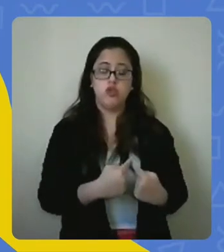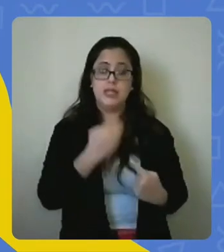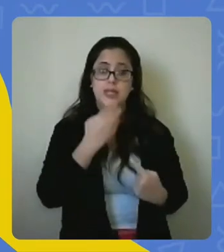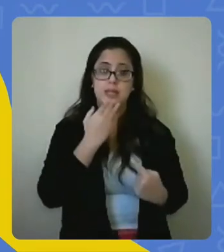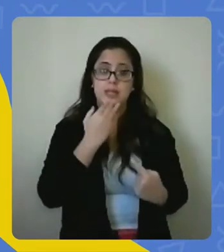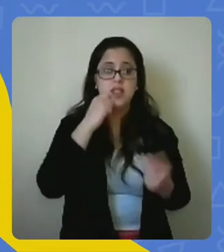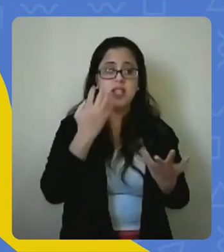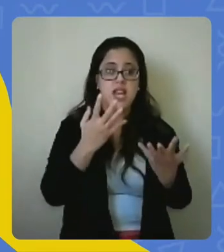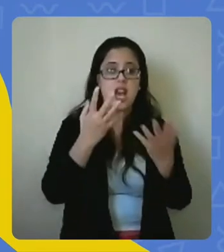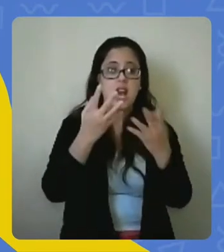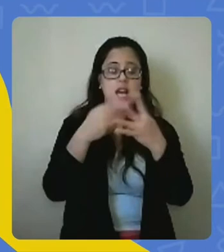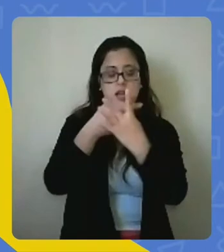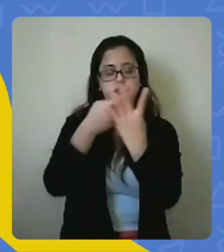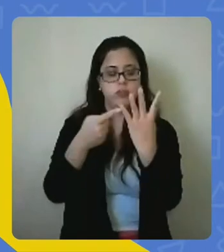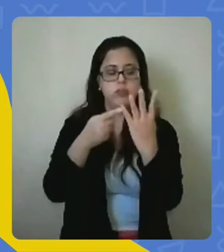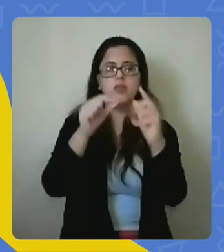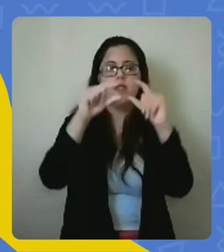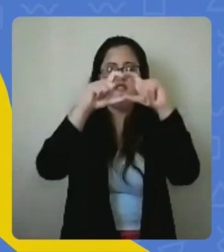frases acerca de,